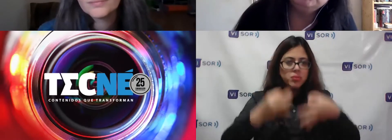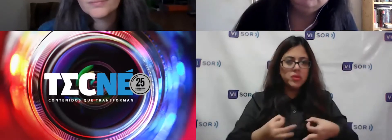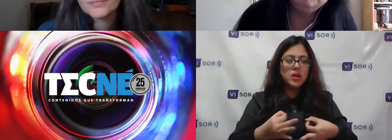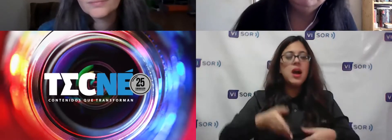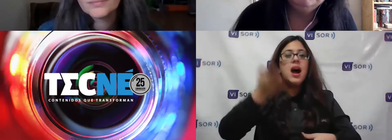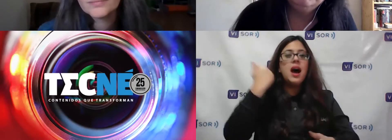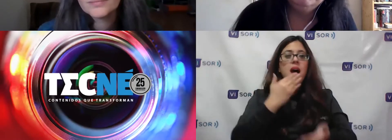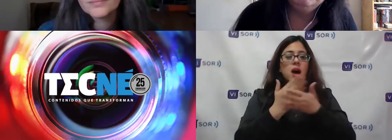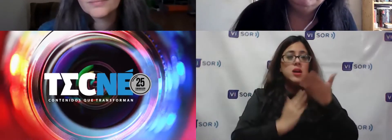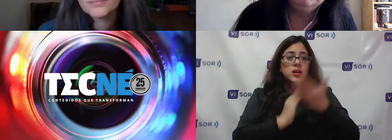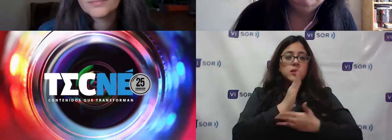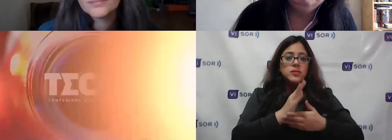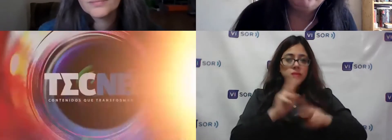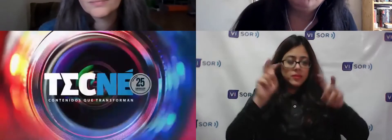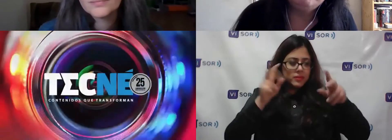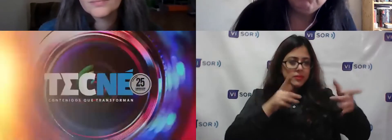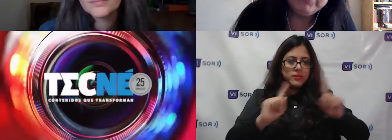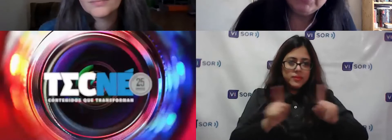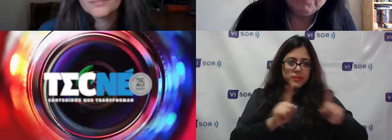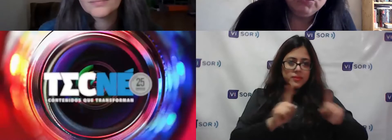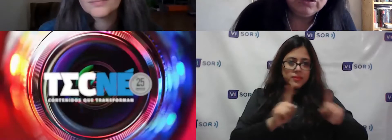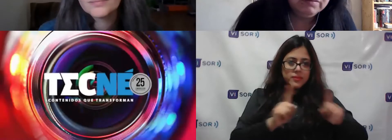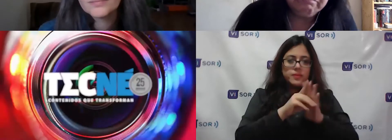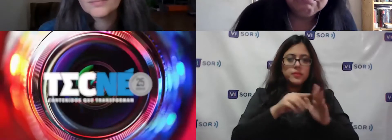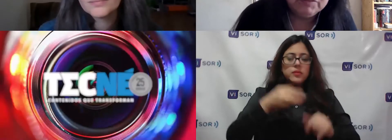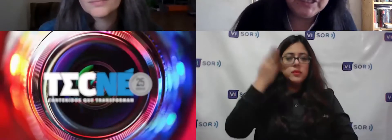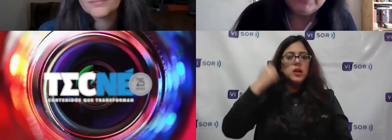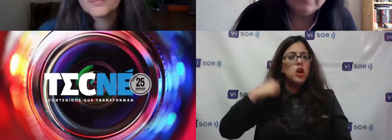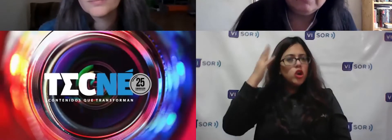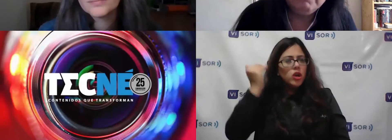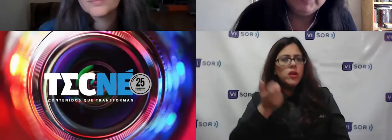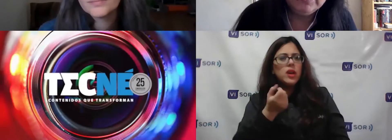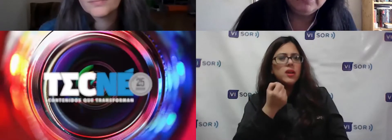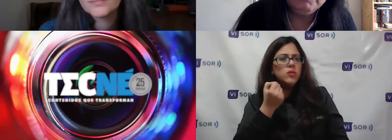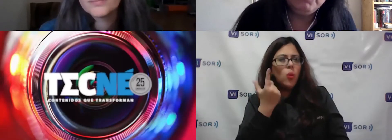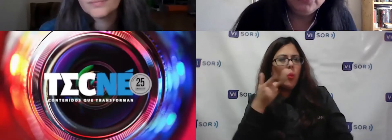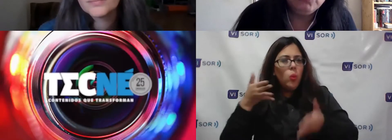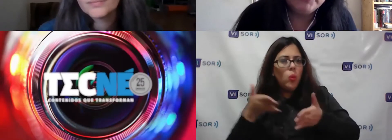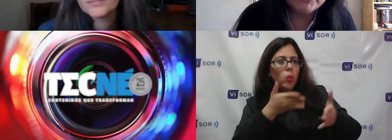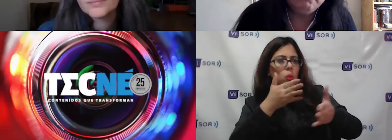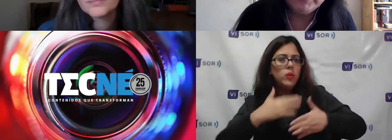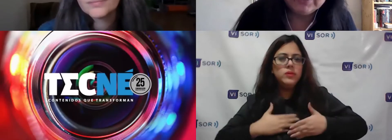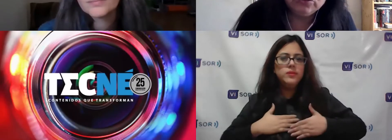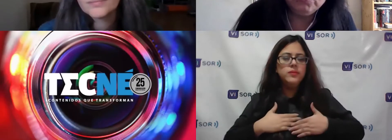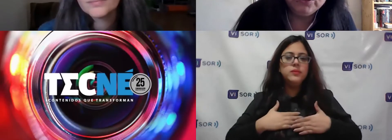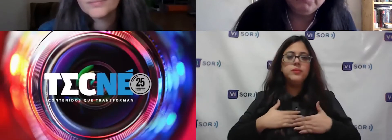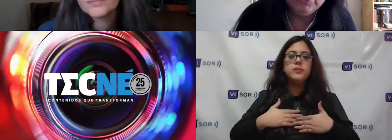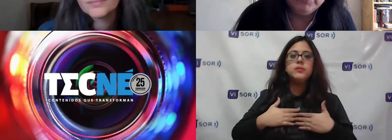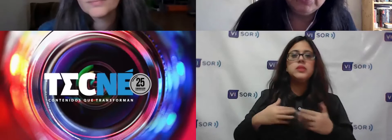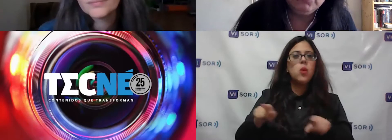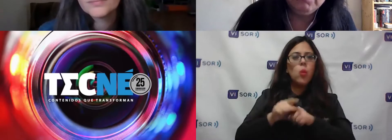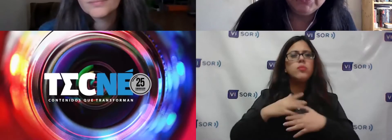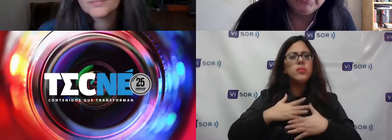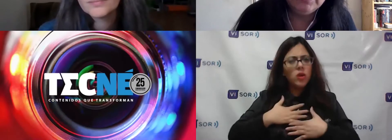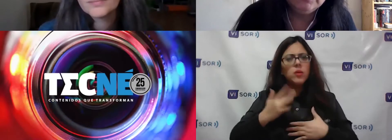producción no sabía muy bien el camino de monetti a lo que conversamos me encantó porque me di